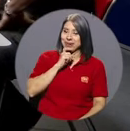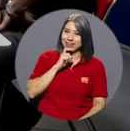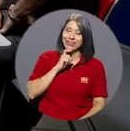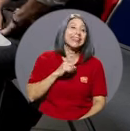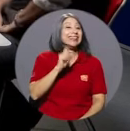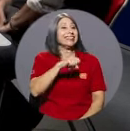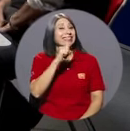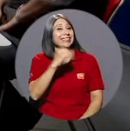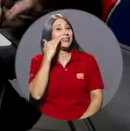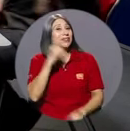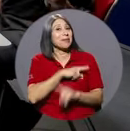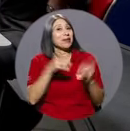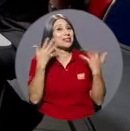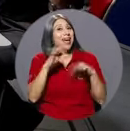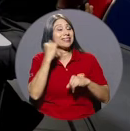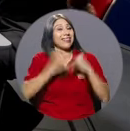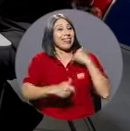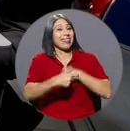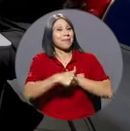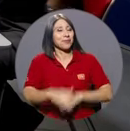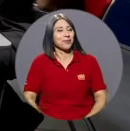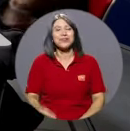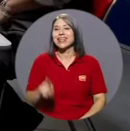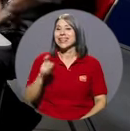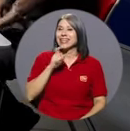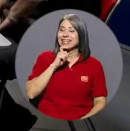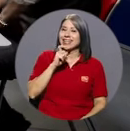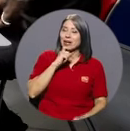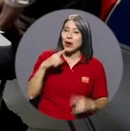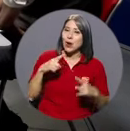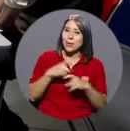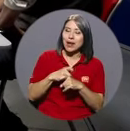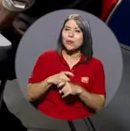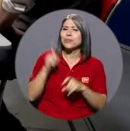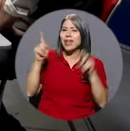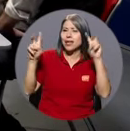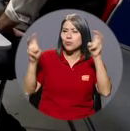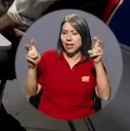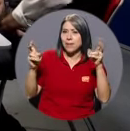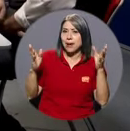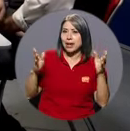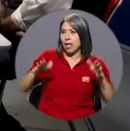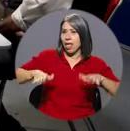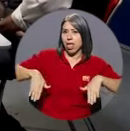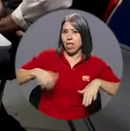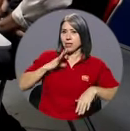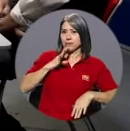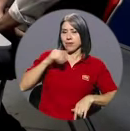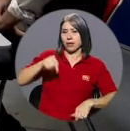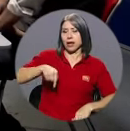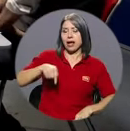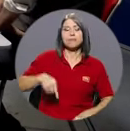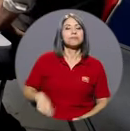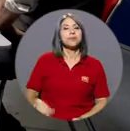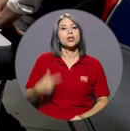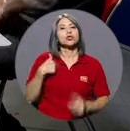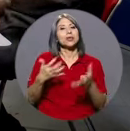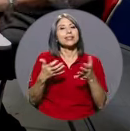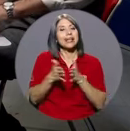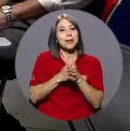complejo. Sí, yo sé, pero el tiempo se acabó. Es bien complejo. Yo creo que hay un tema que no se ha dicho acá y yo